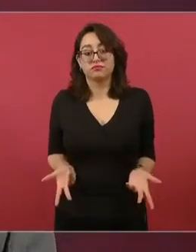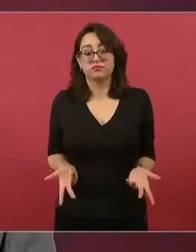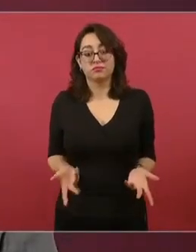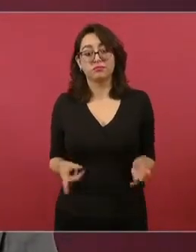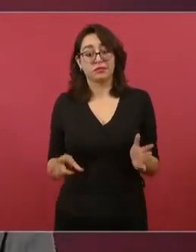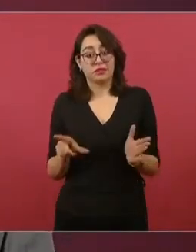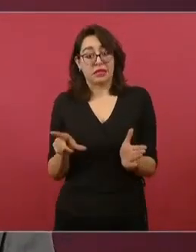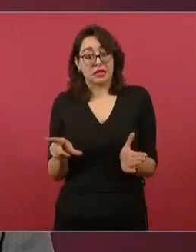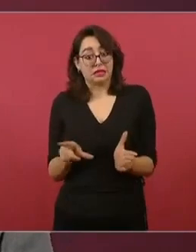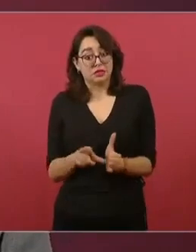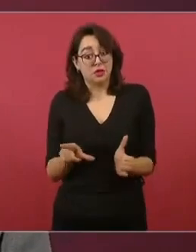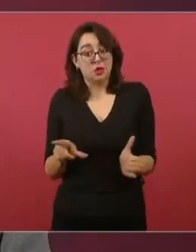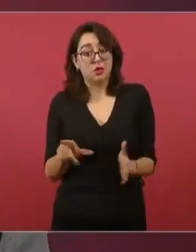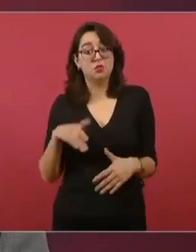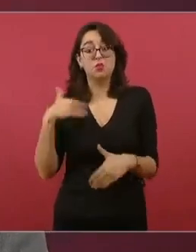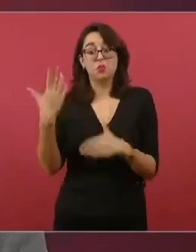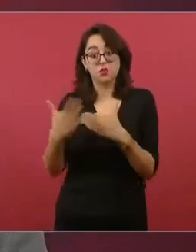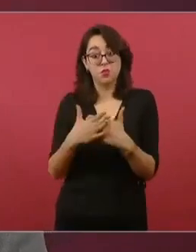despreciar al pueblo.